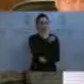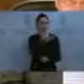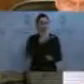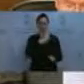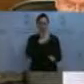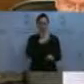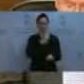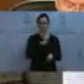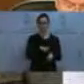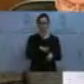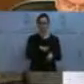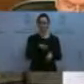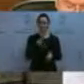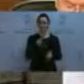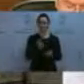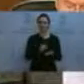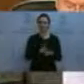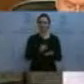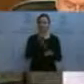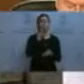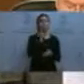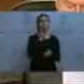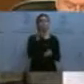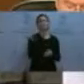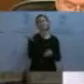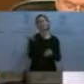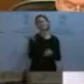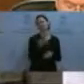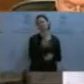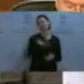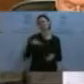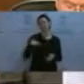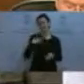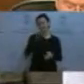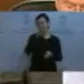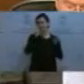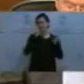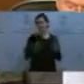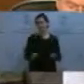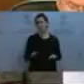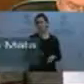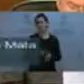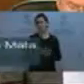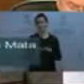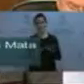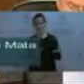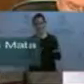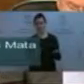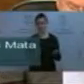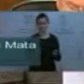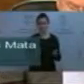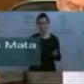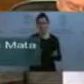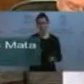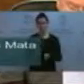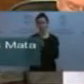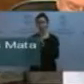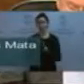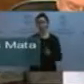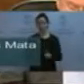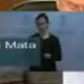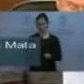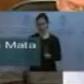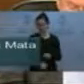oportuno, interpelo o intervengo las veces que me parece oportuno, porque para eso estamos la oposición. Entonces, usted no tiene que